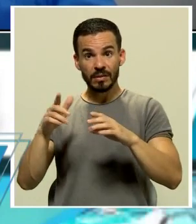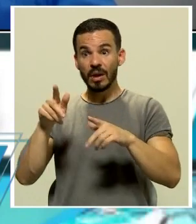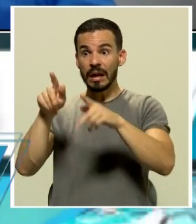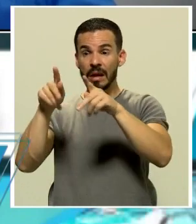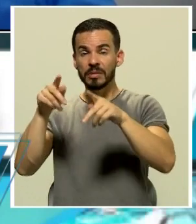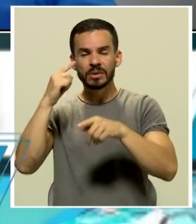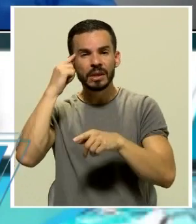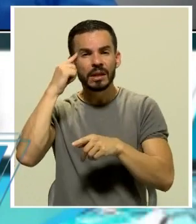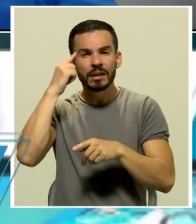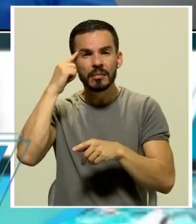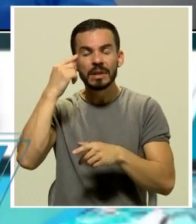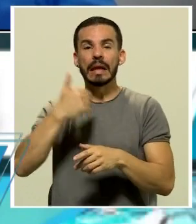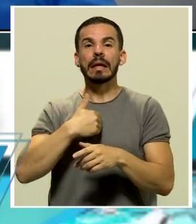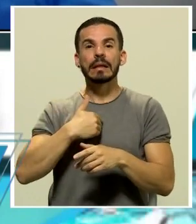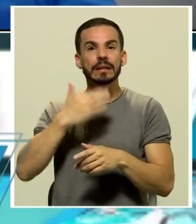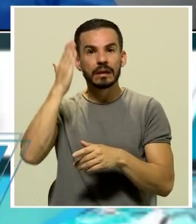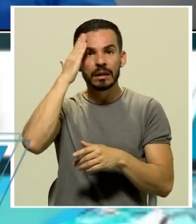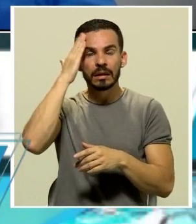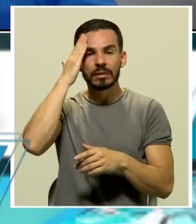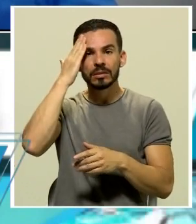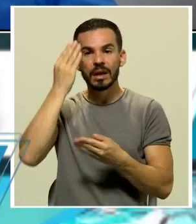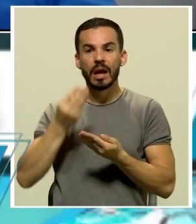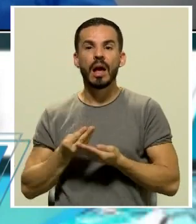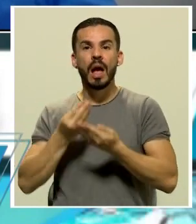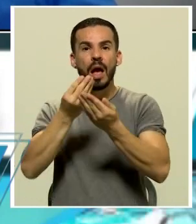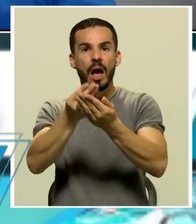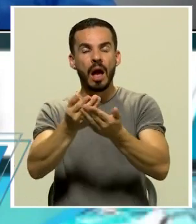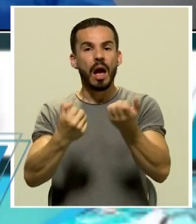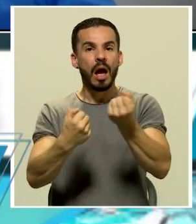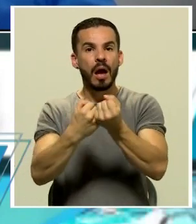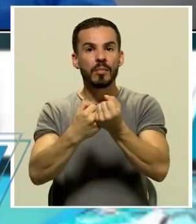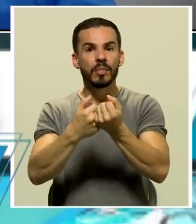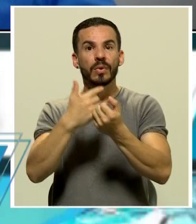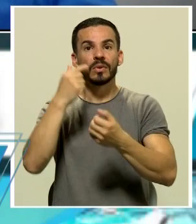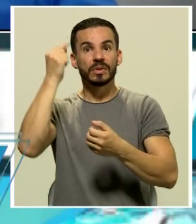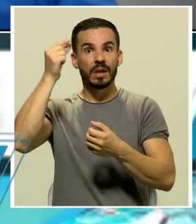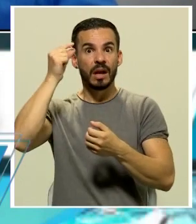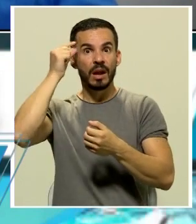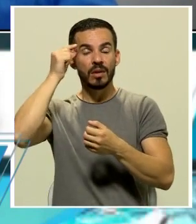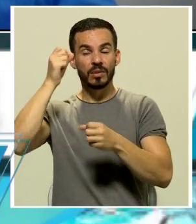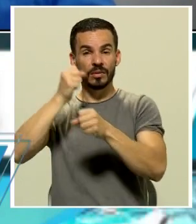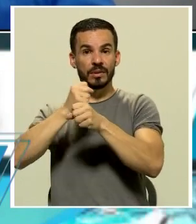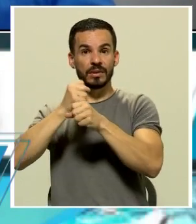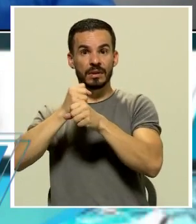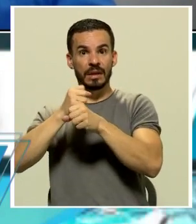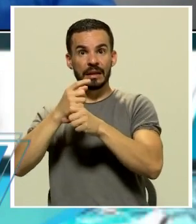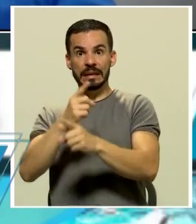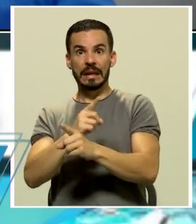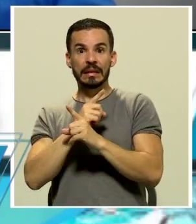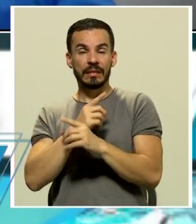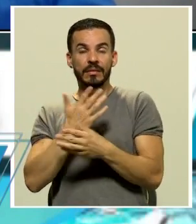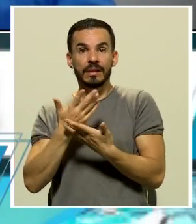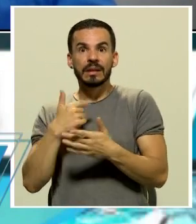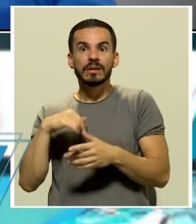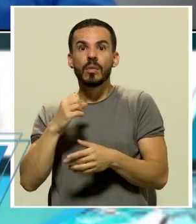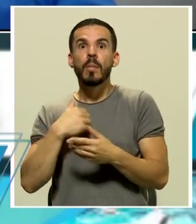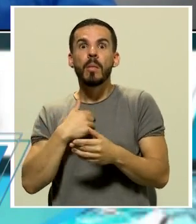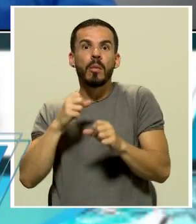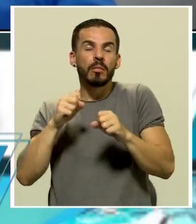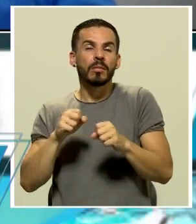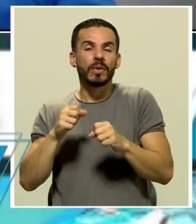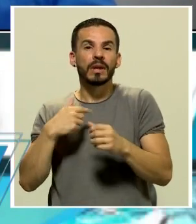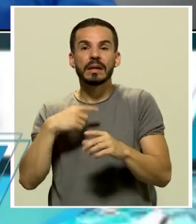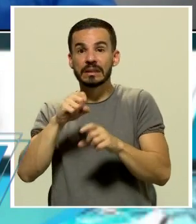está pensando y que tiene el conocimiento, le aporte a los funcionarios que están defendiéndose como pueden en una